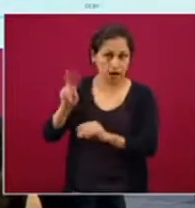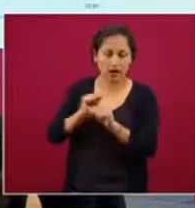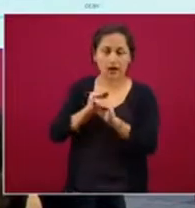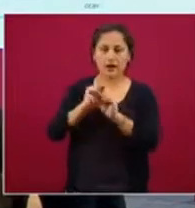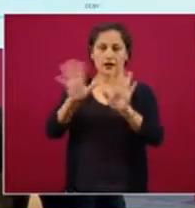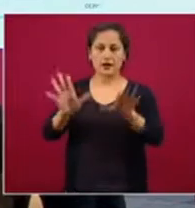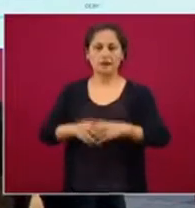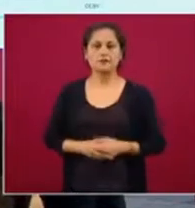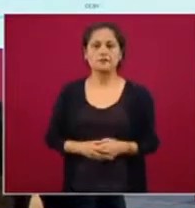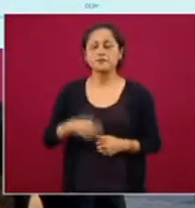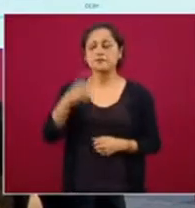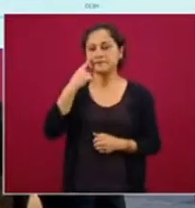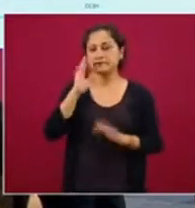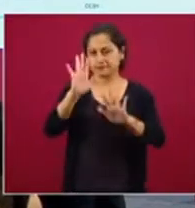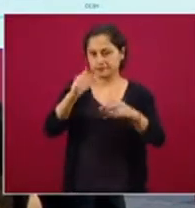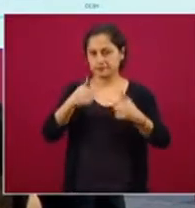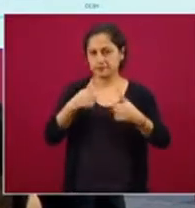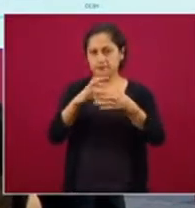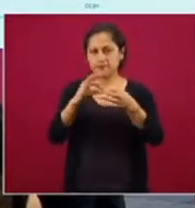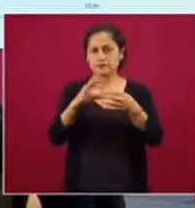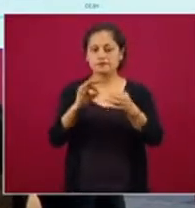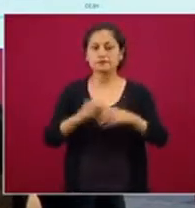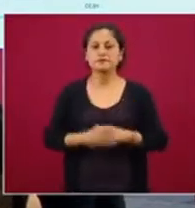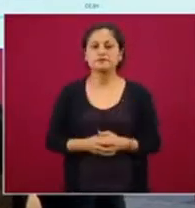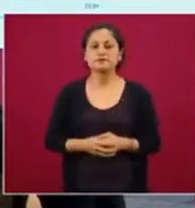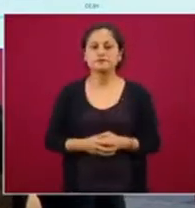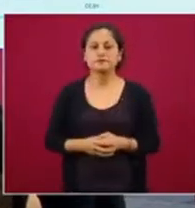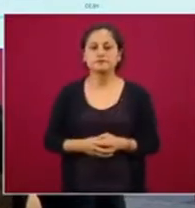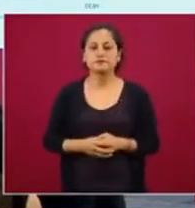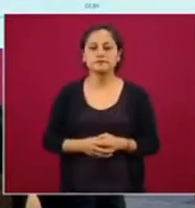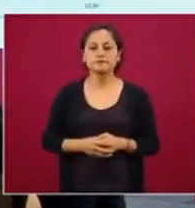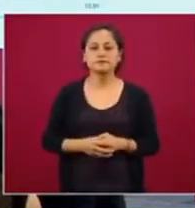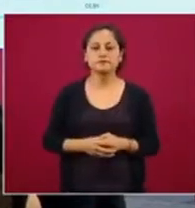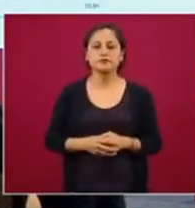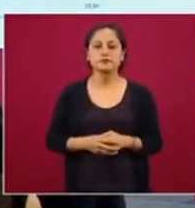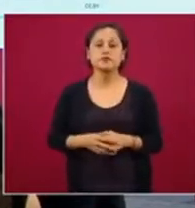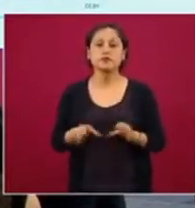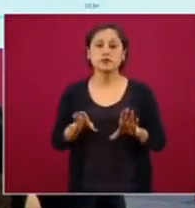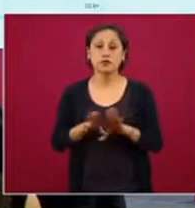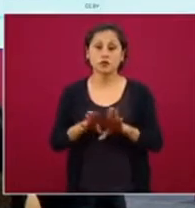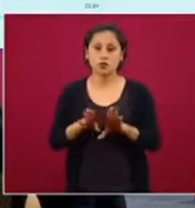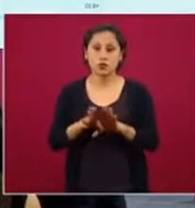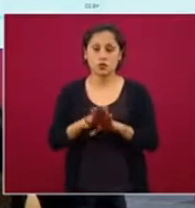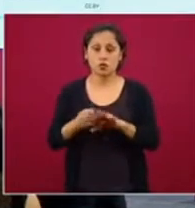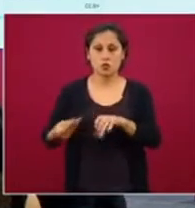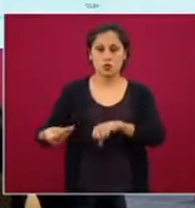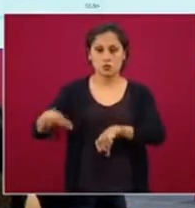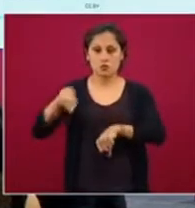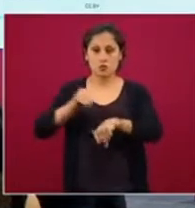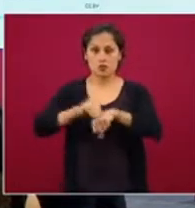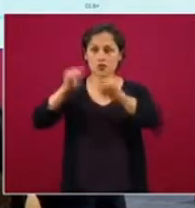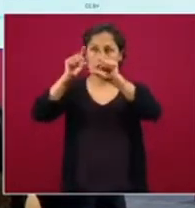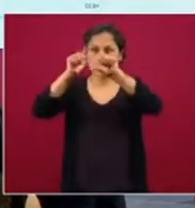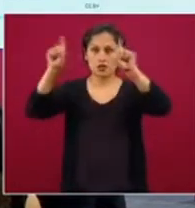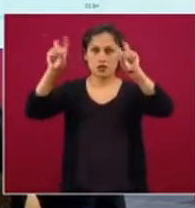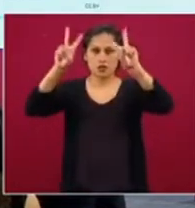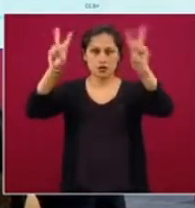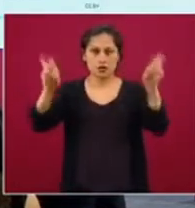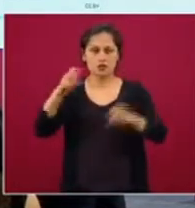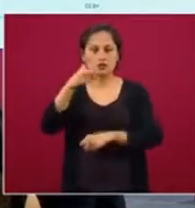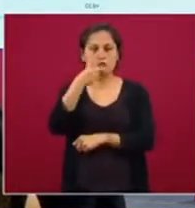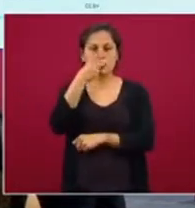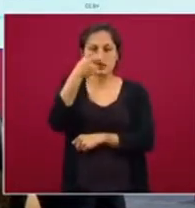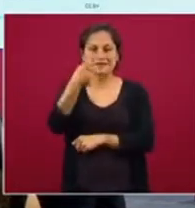voy a poner los parámetros. Lo que se va a representar aquí, y es lo que dice el título ahí en inglés,